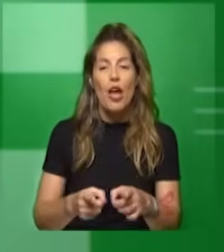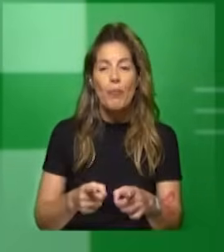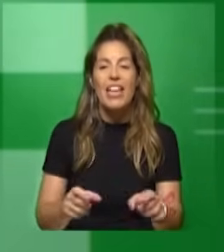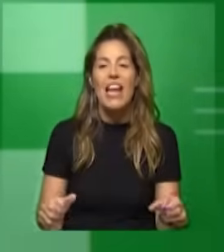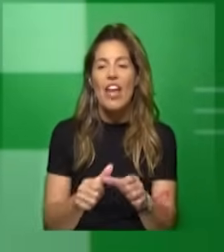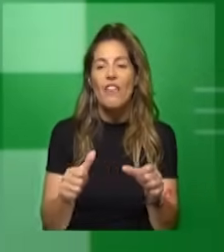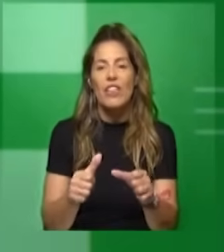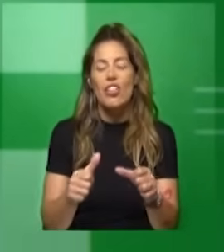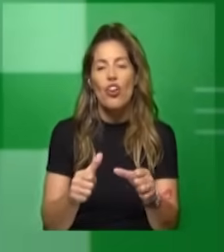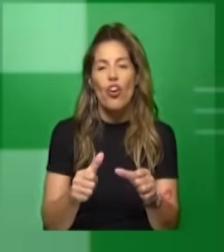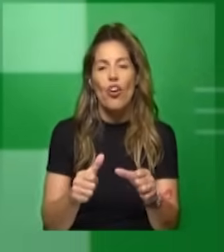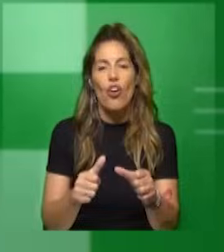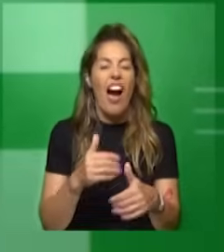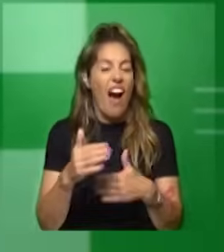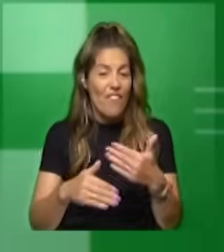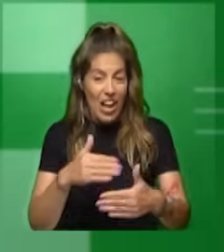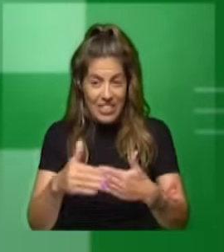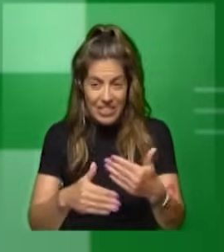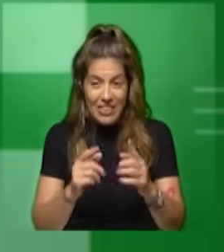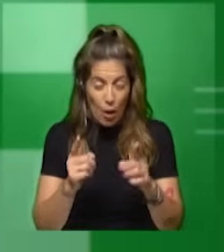habido grandes avances